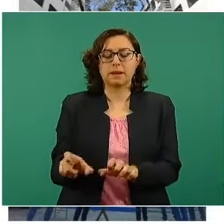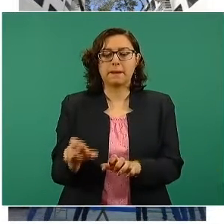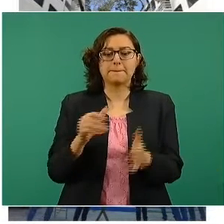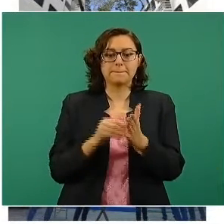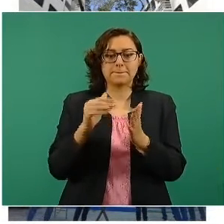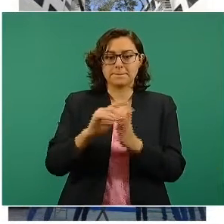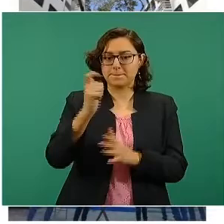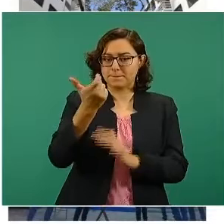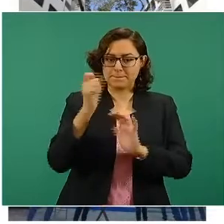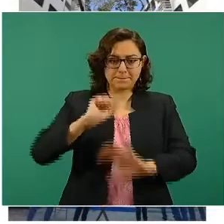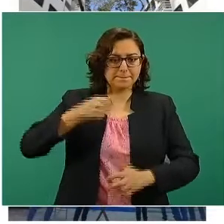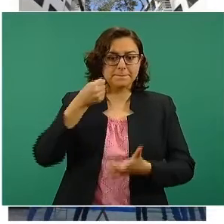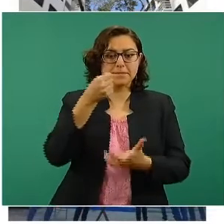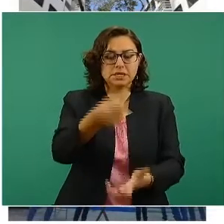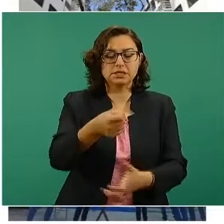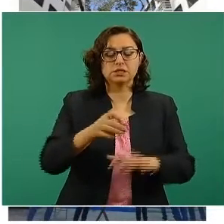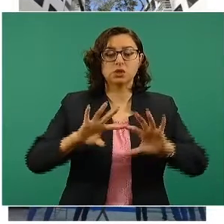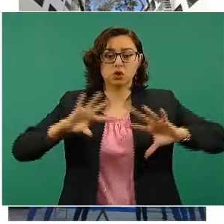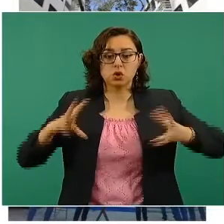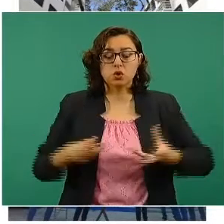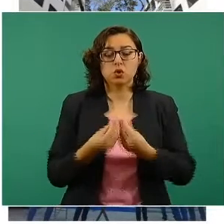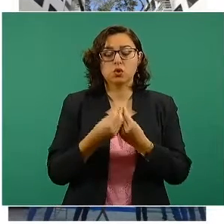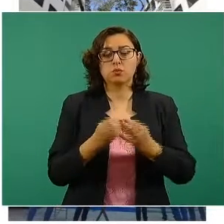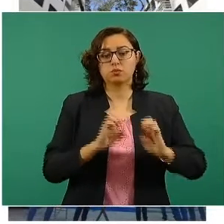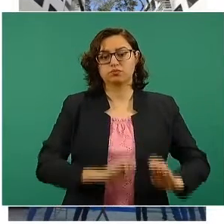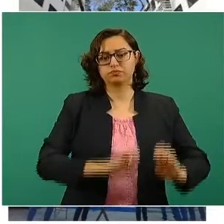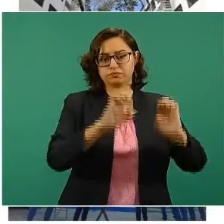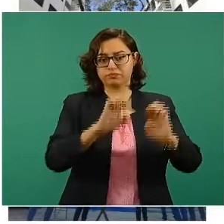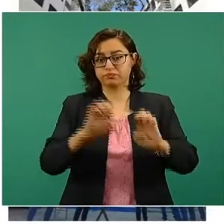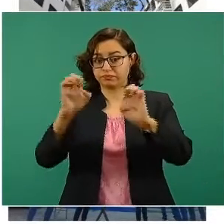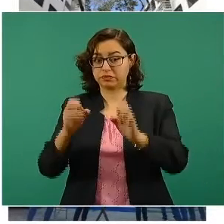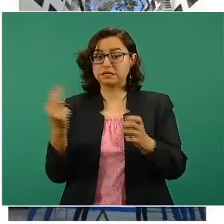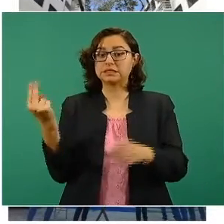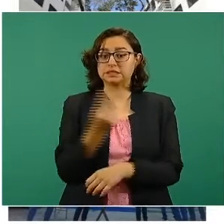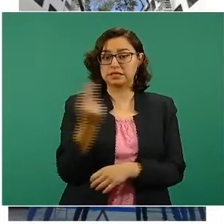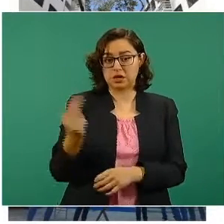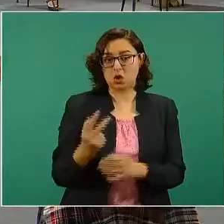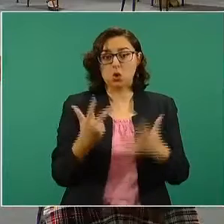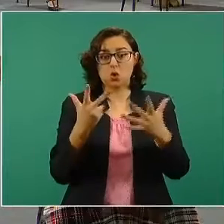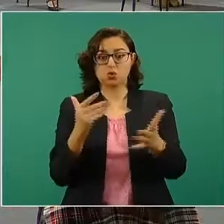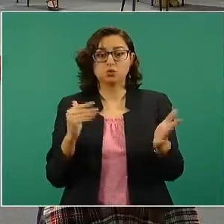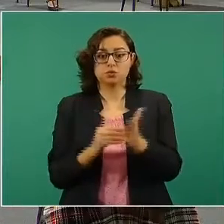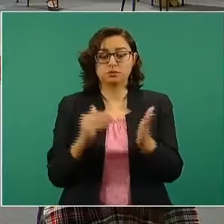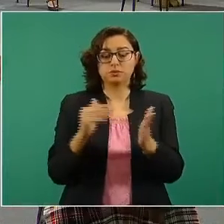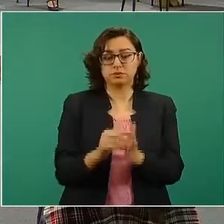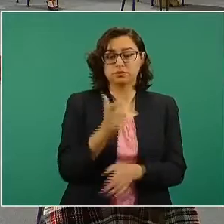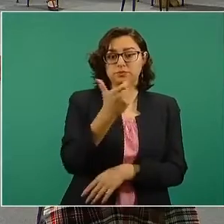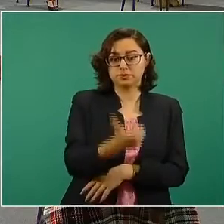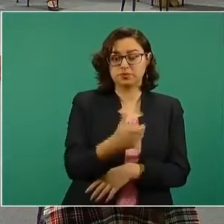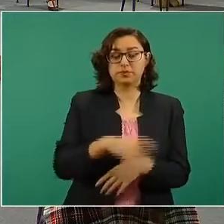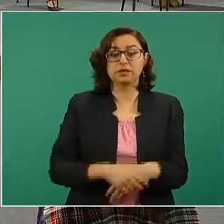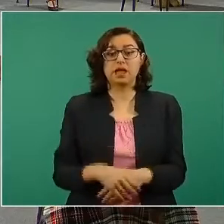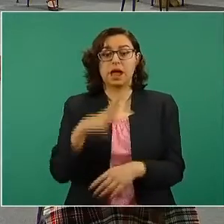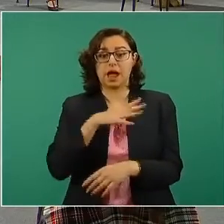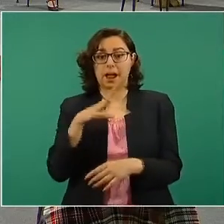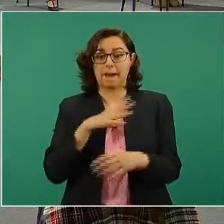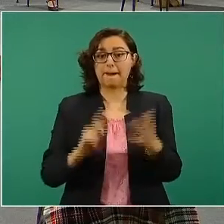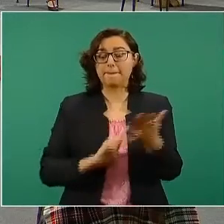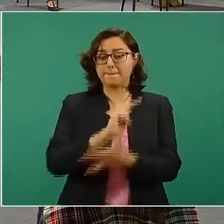2,700 millones de pesos y en total para los edificios requerirán 8,000 millones de pesos y hay un programa que tenemos